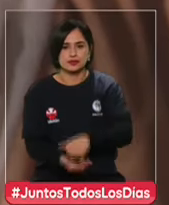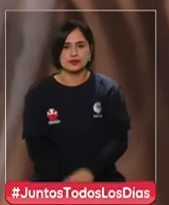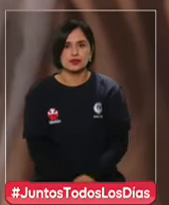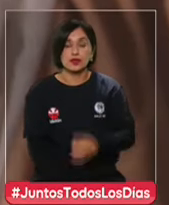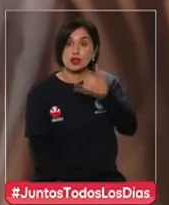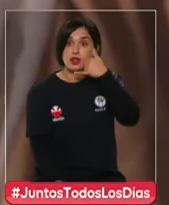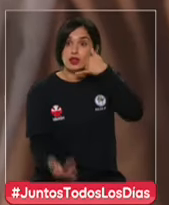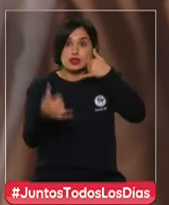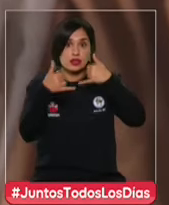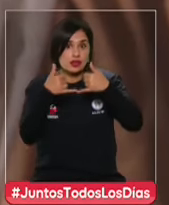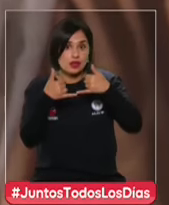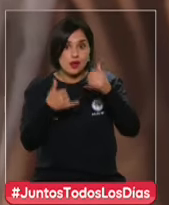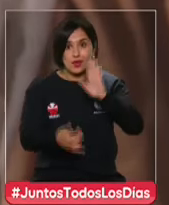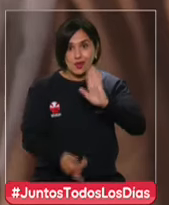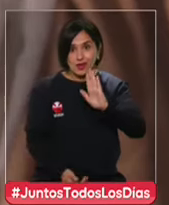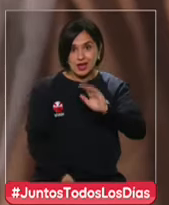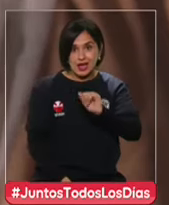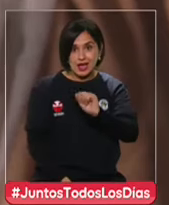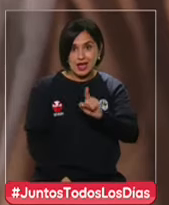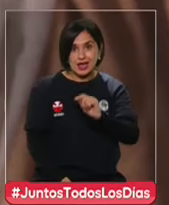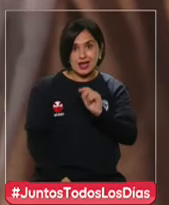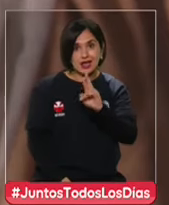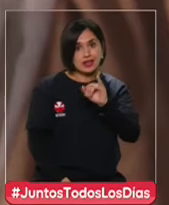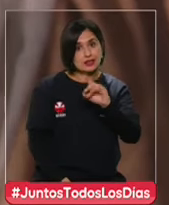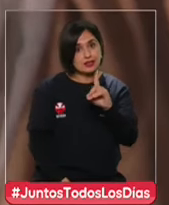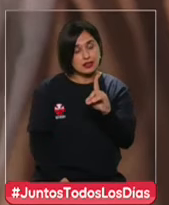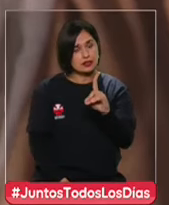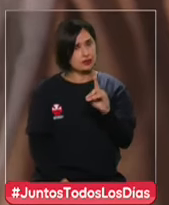¿Aló? ¿Aló? ¿Hablo con Astrid?